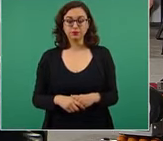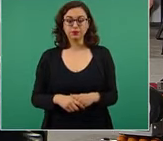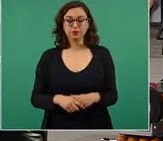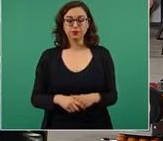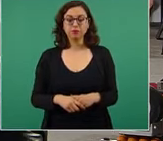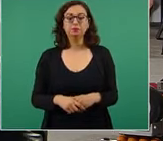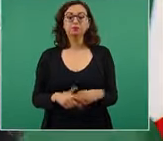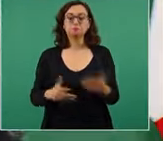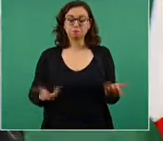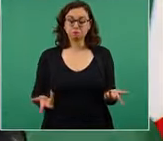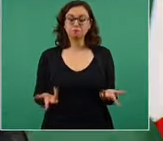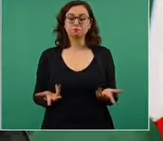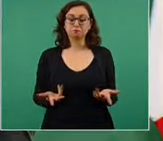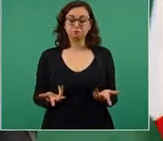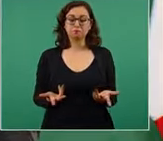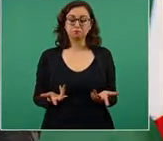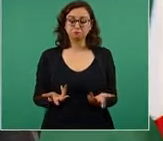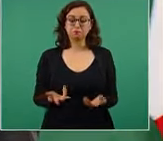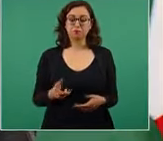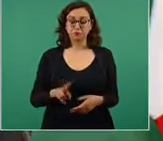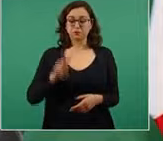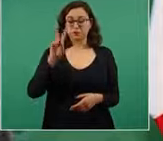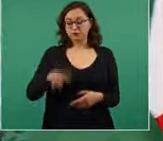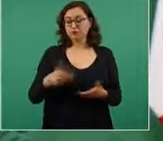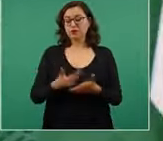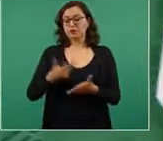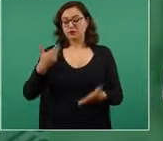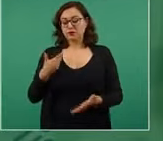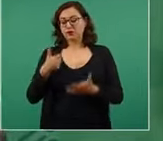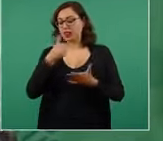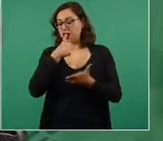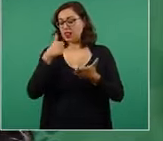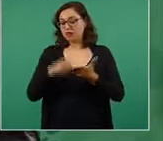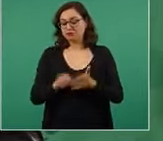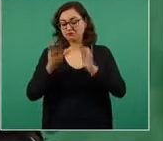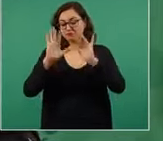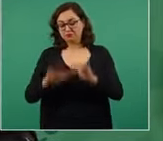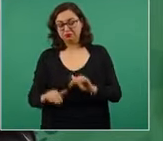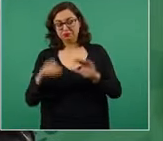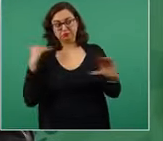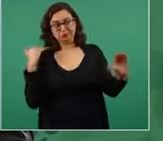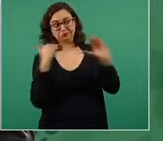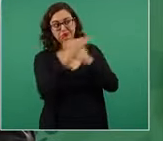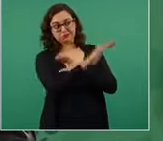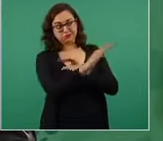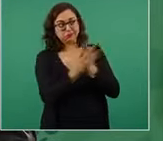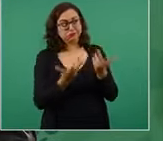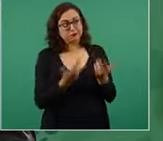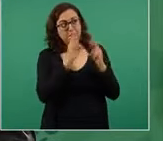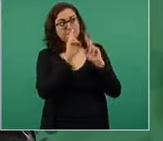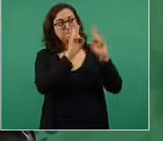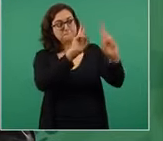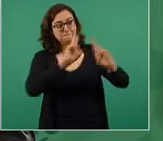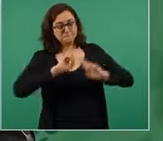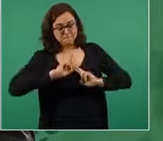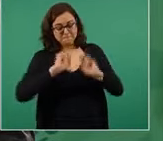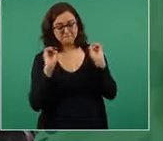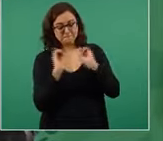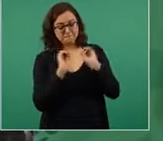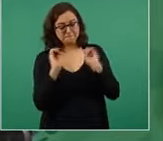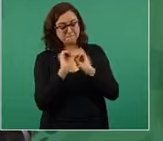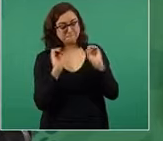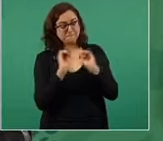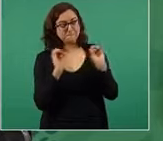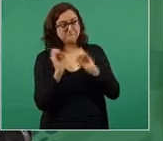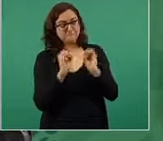Y sí, en efecto, se presentó una nota diplomática y vamos a esperar la respuesta, que no